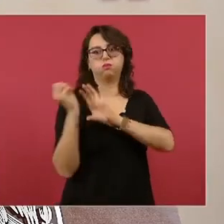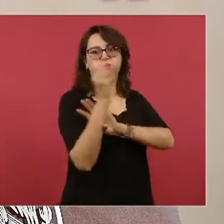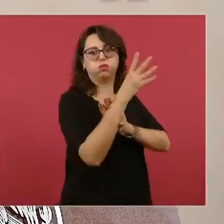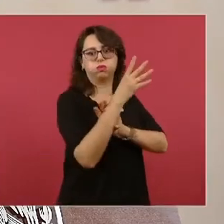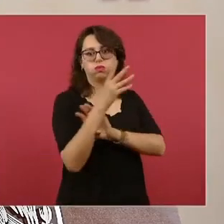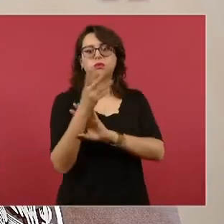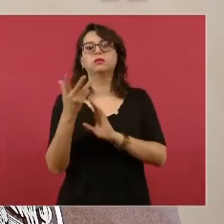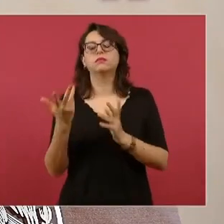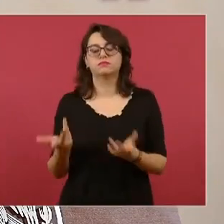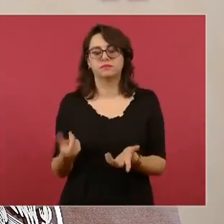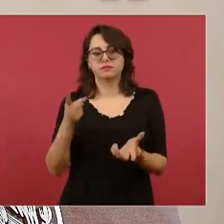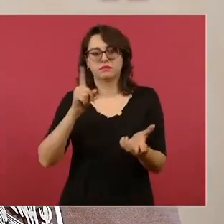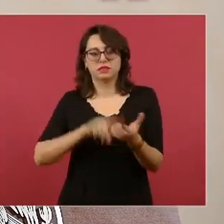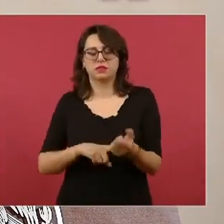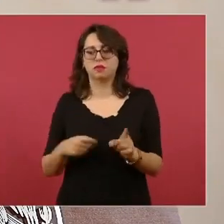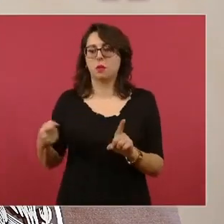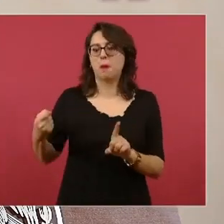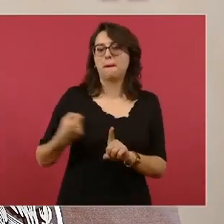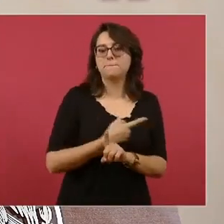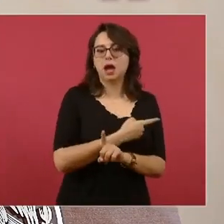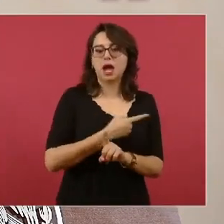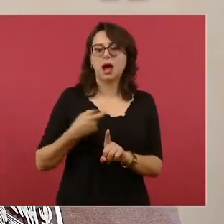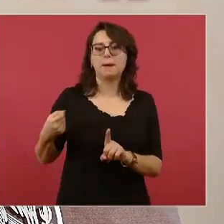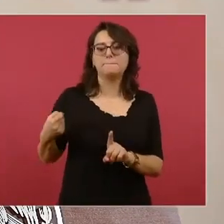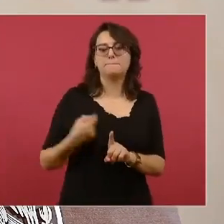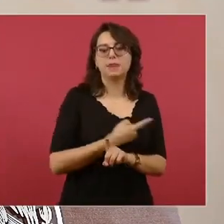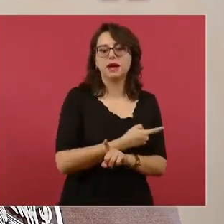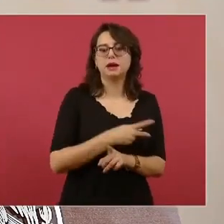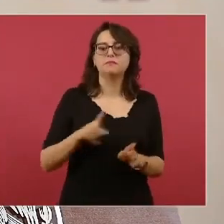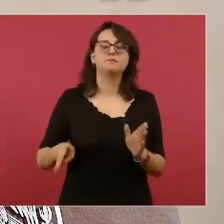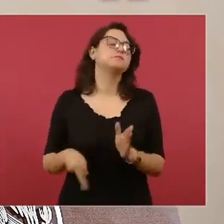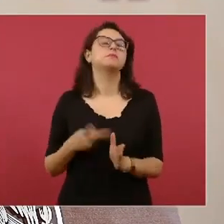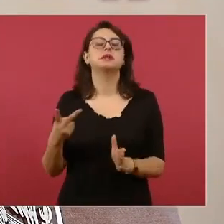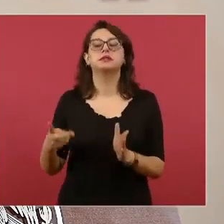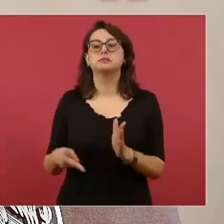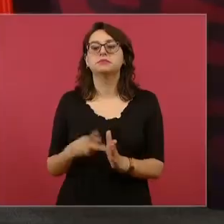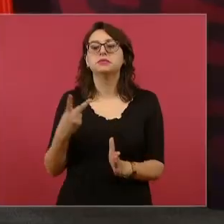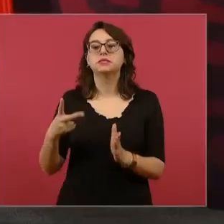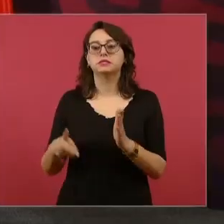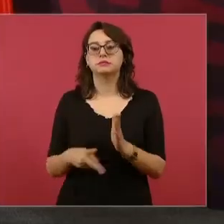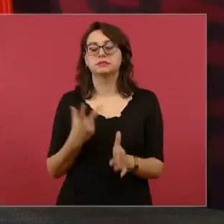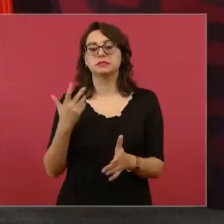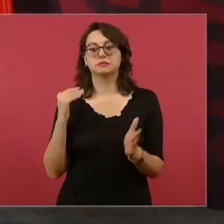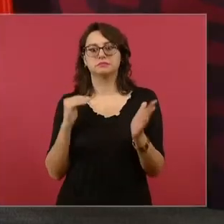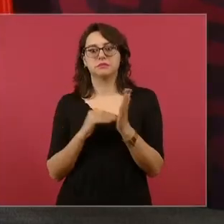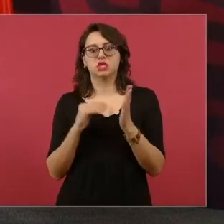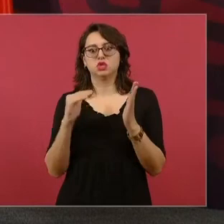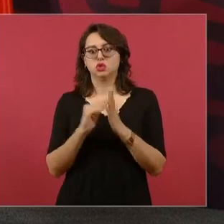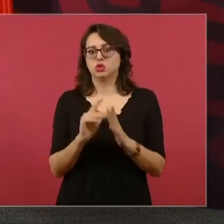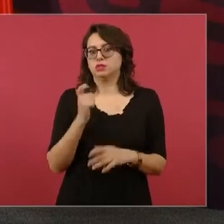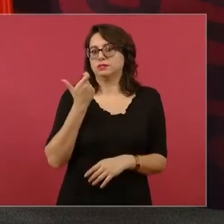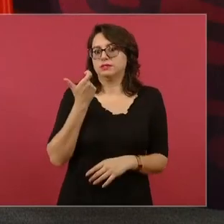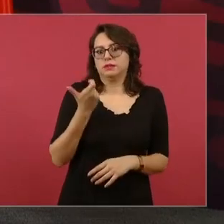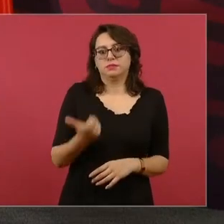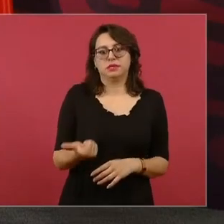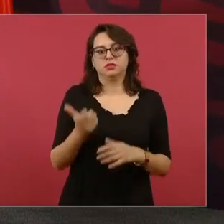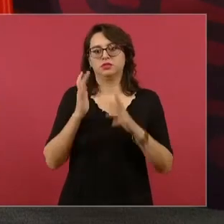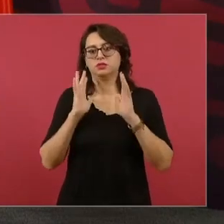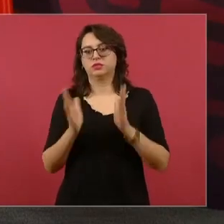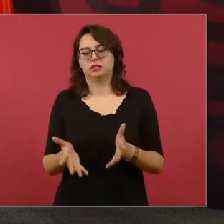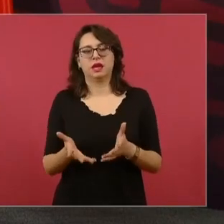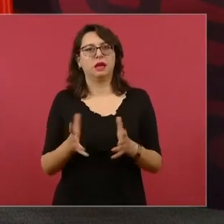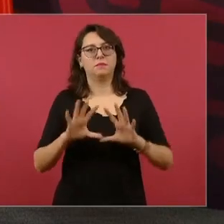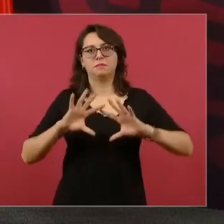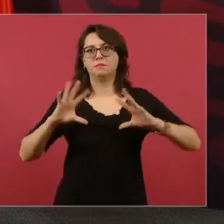esquemas complejos de desviación de recursos públicos por montos que ya ha dado a conocer también la UIF por más